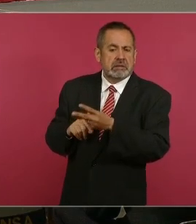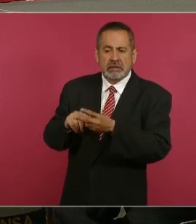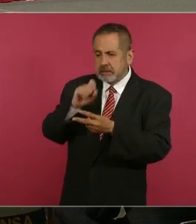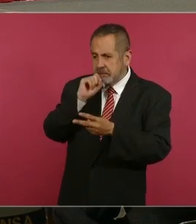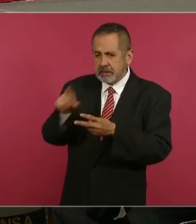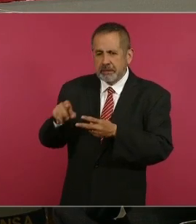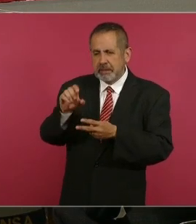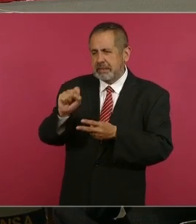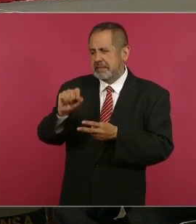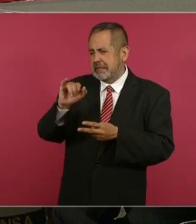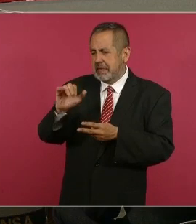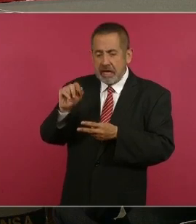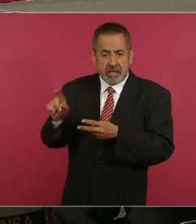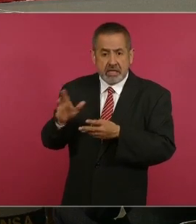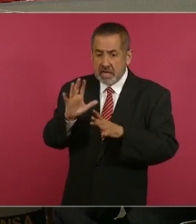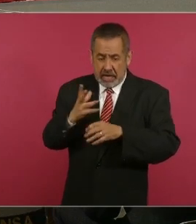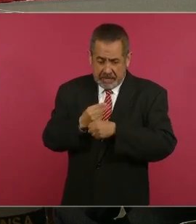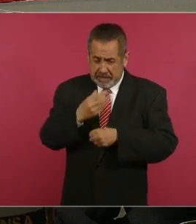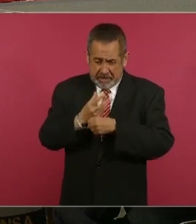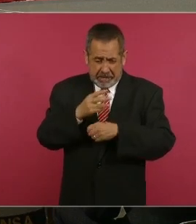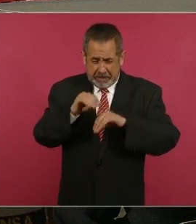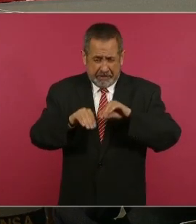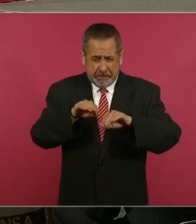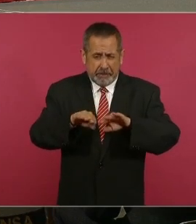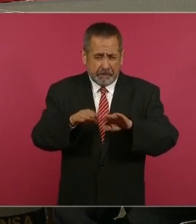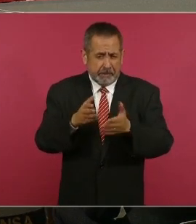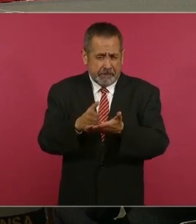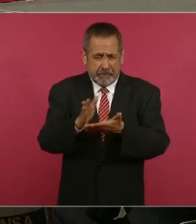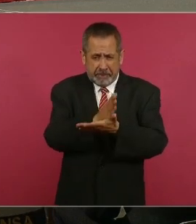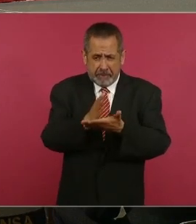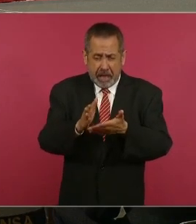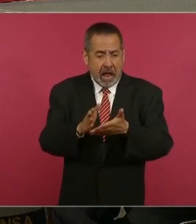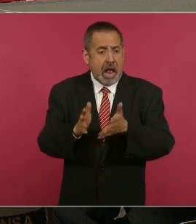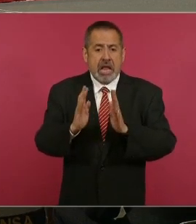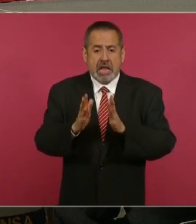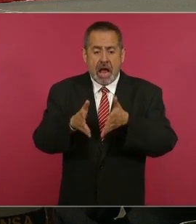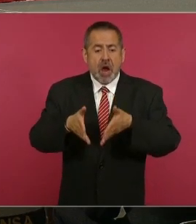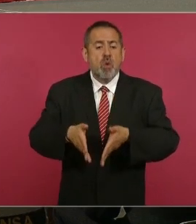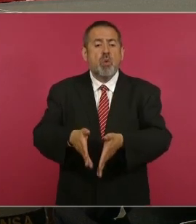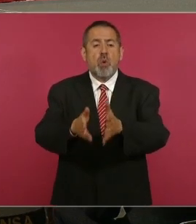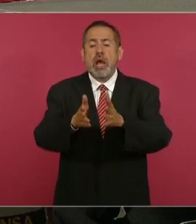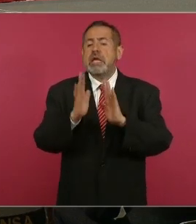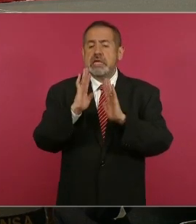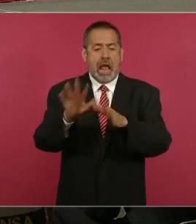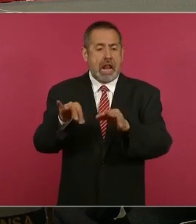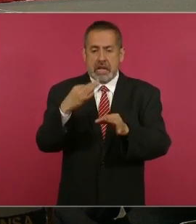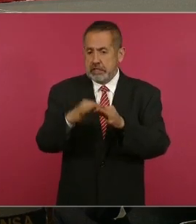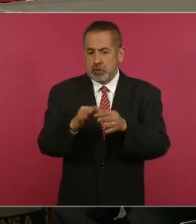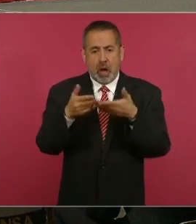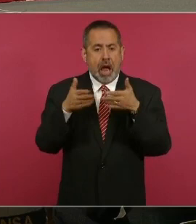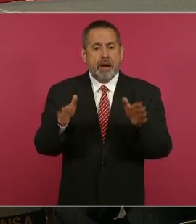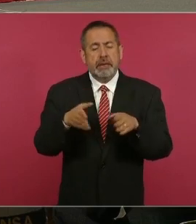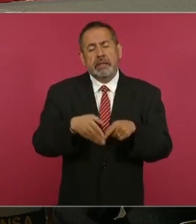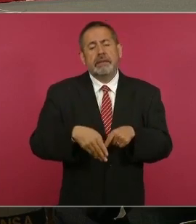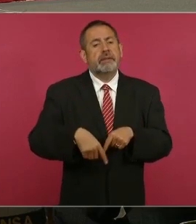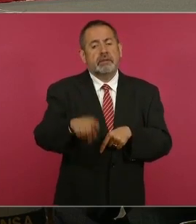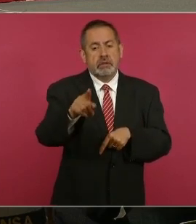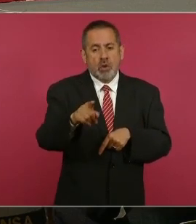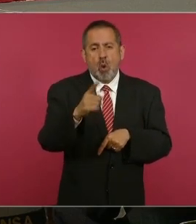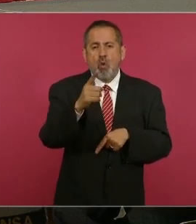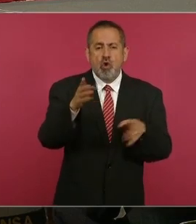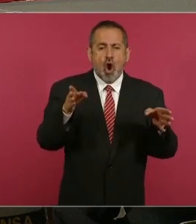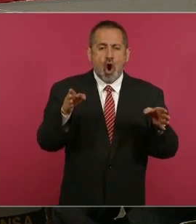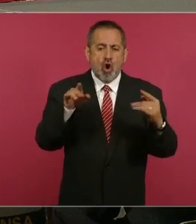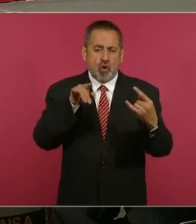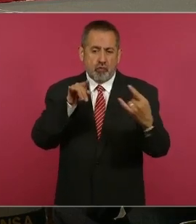también SICAEC, pues está trabajando y la autopista ya se encuentra abierta, únicamente con